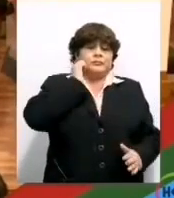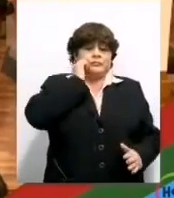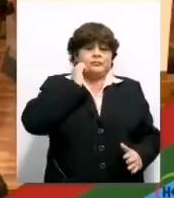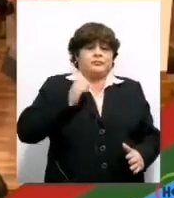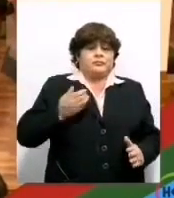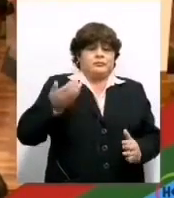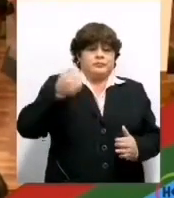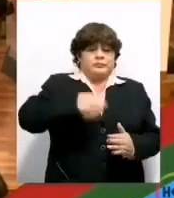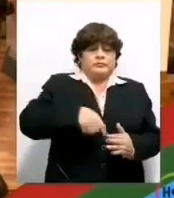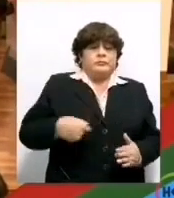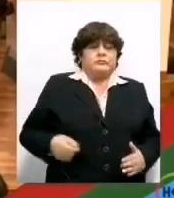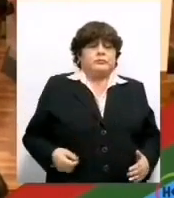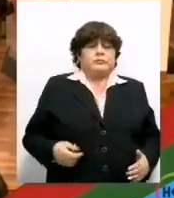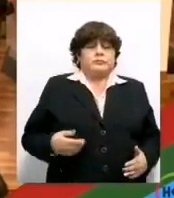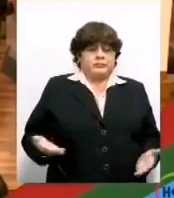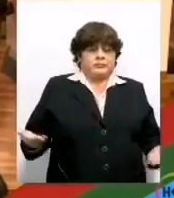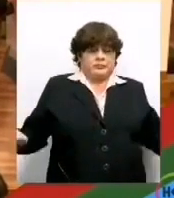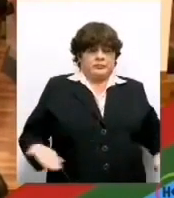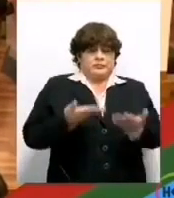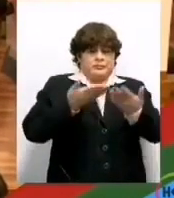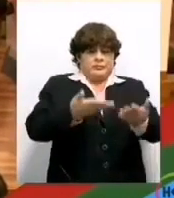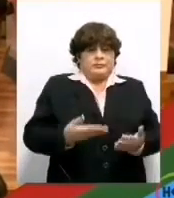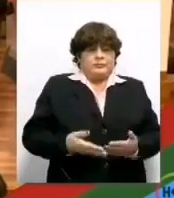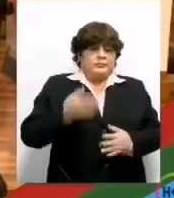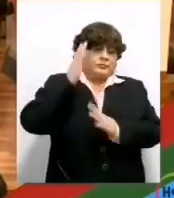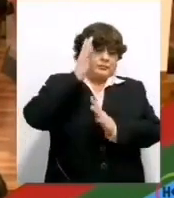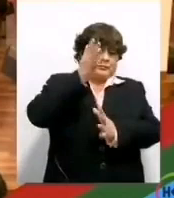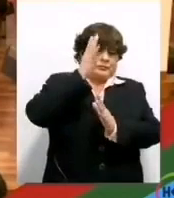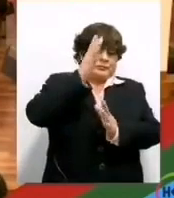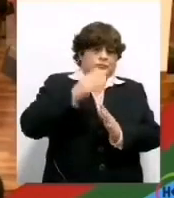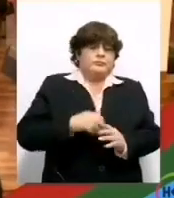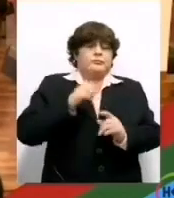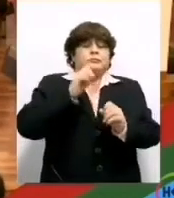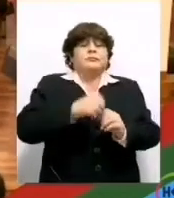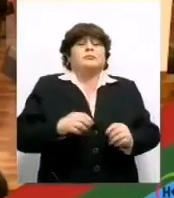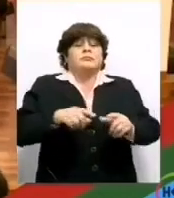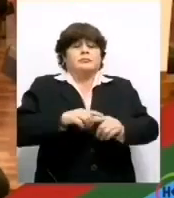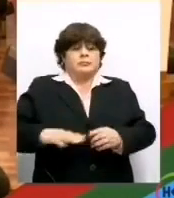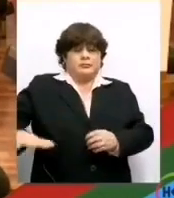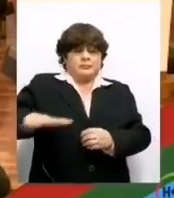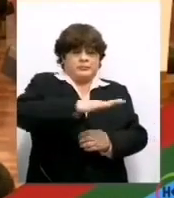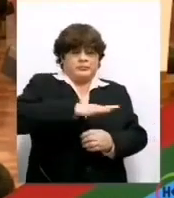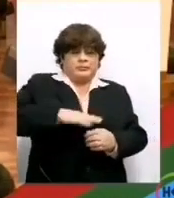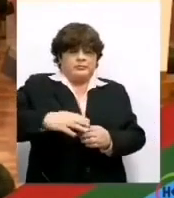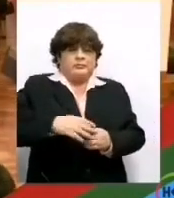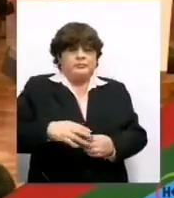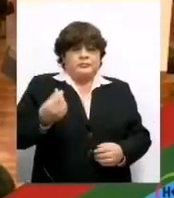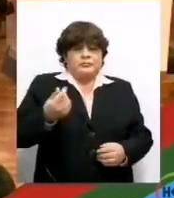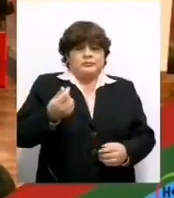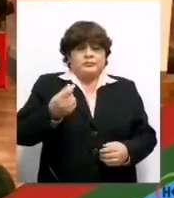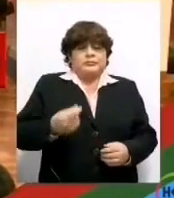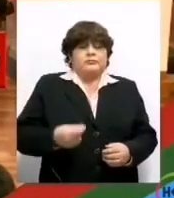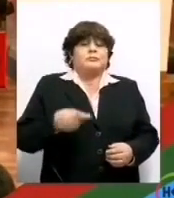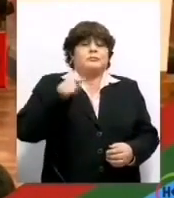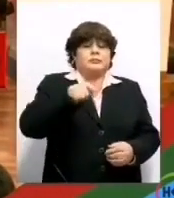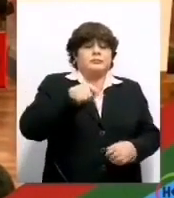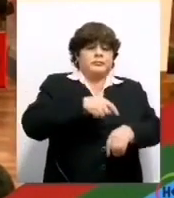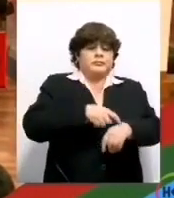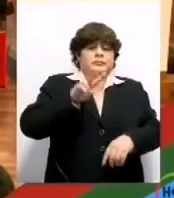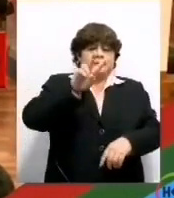Peralta a desarrollar su exposición sobre las dimensiones social y económica tiene usted